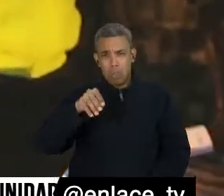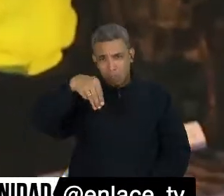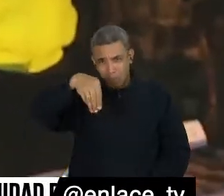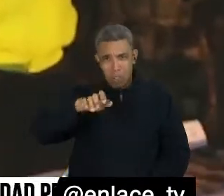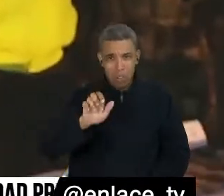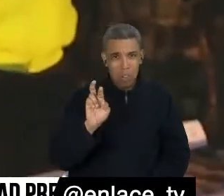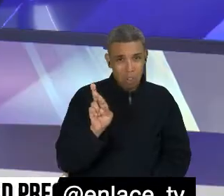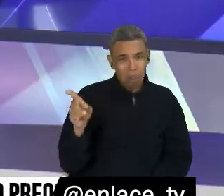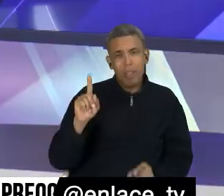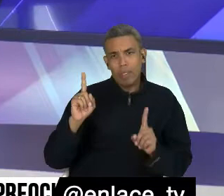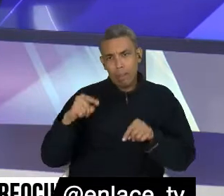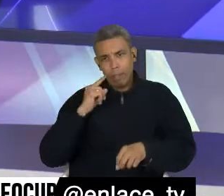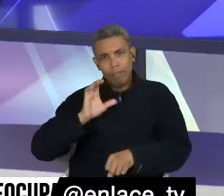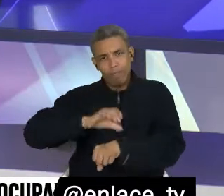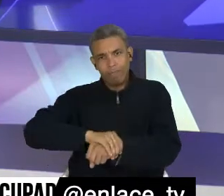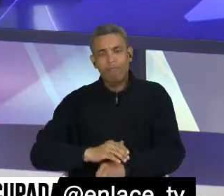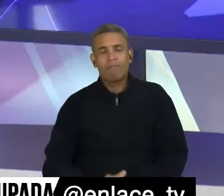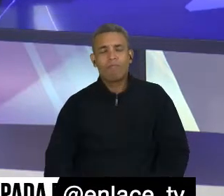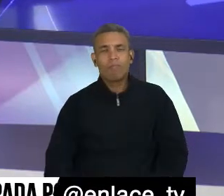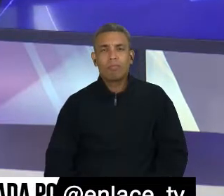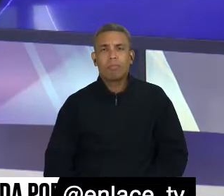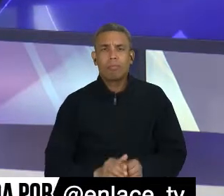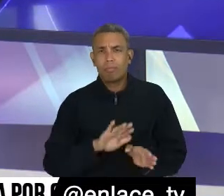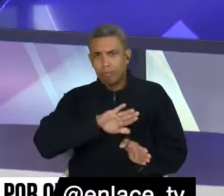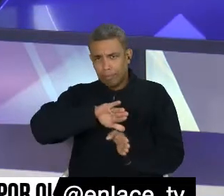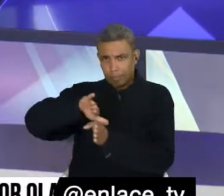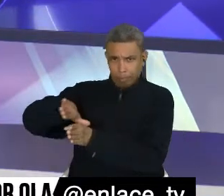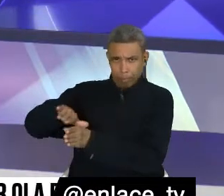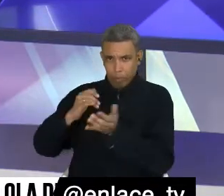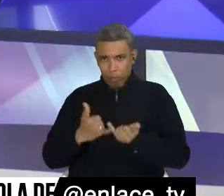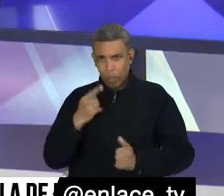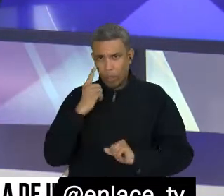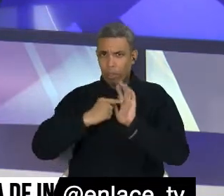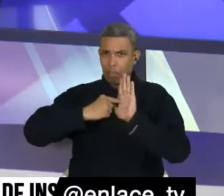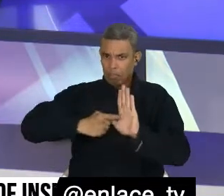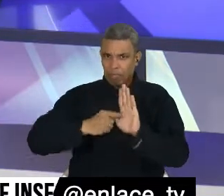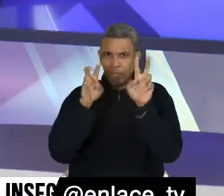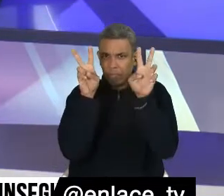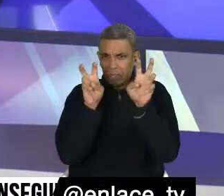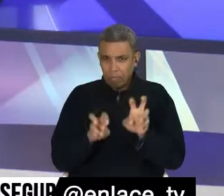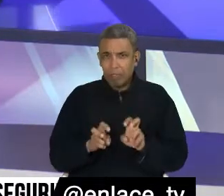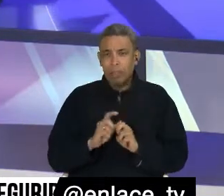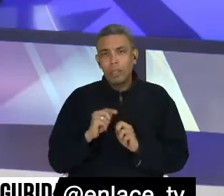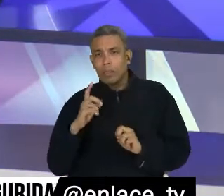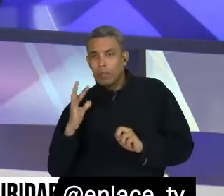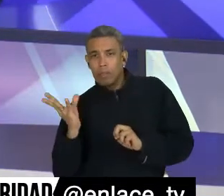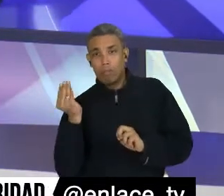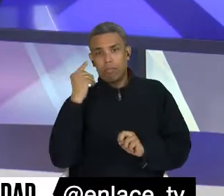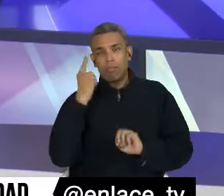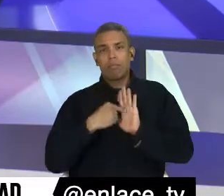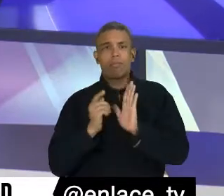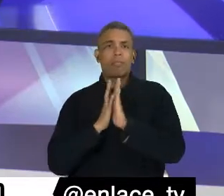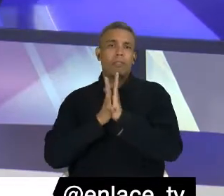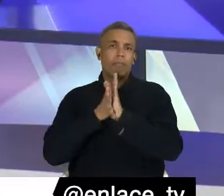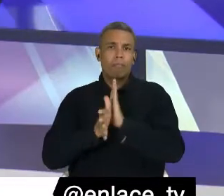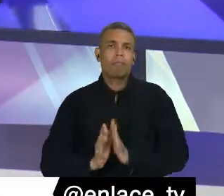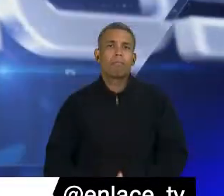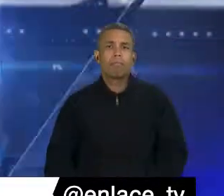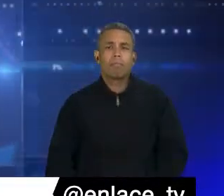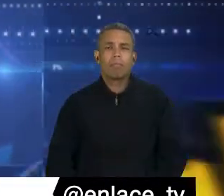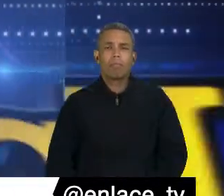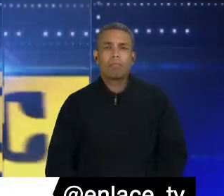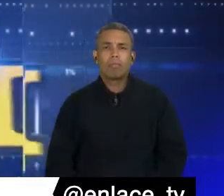Atertúa. A continuación, conozca otros hechos que han sido noticia en las últimas horas en la ciudad y región.